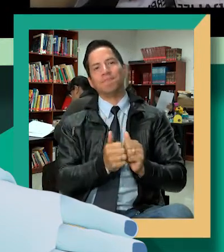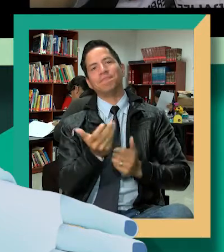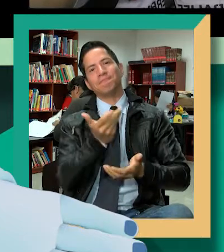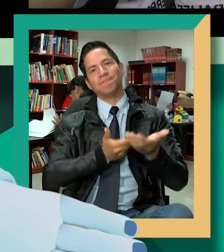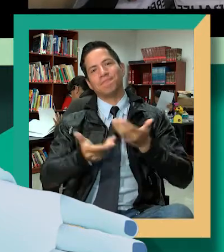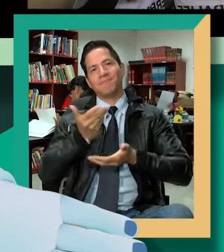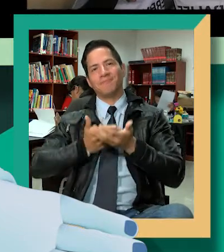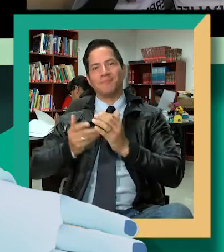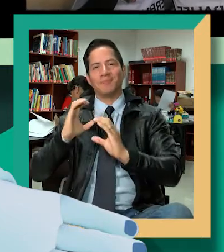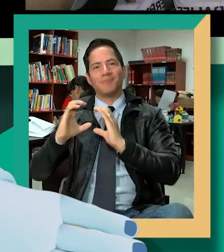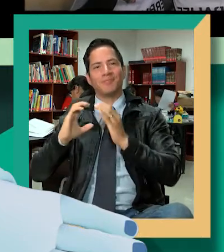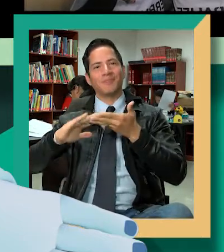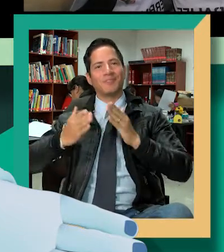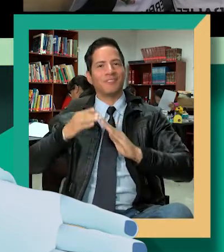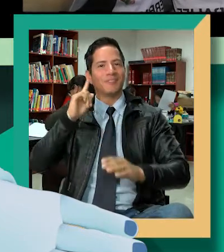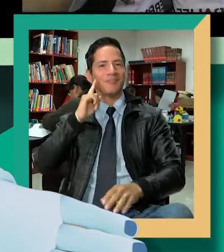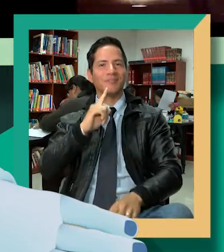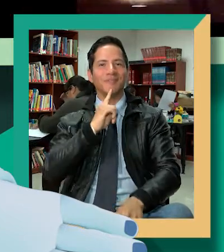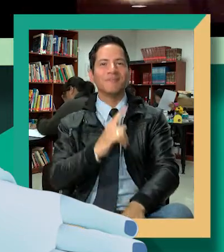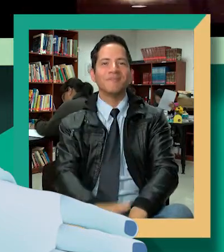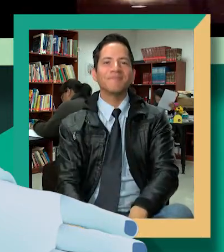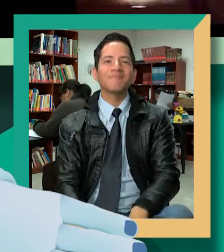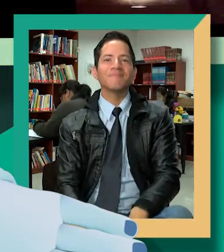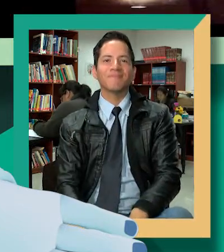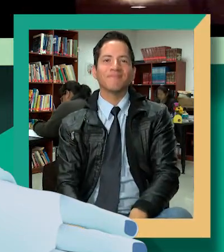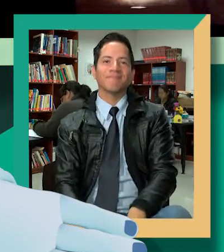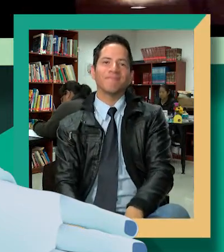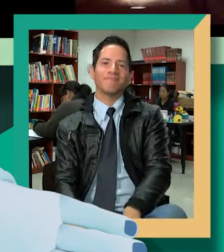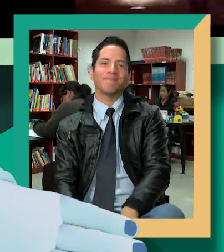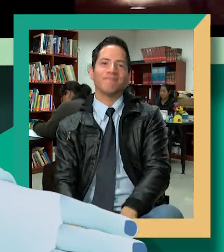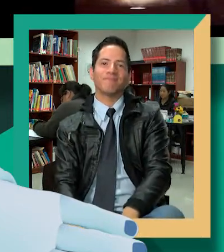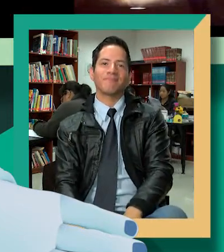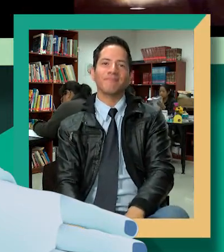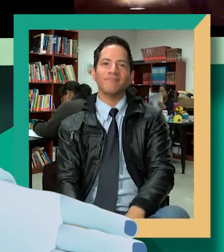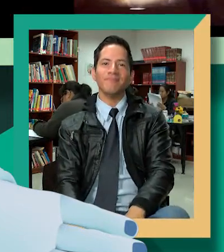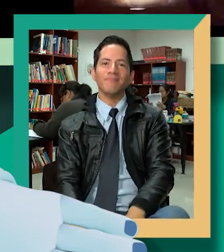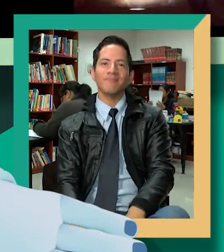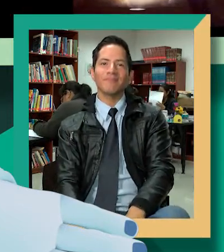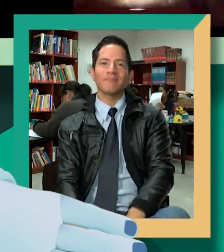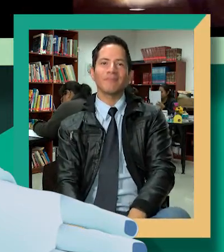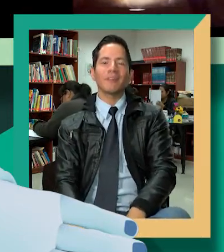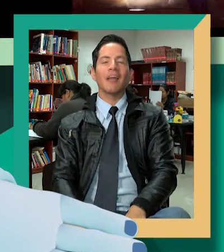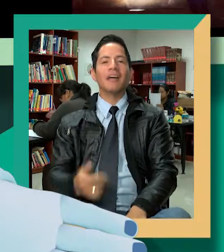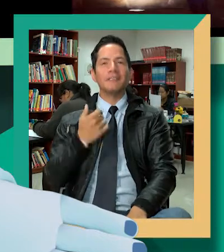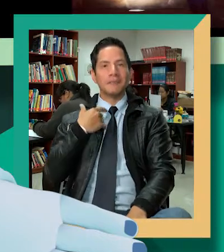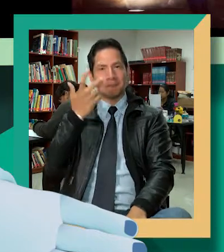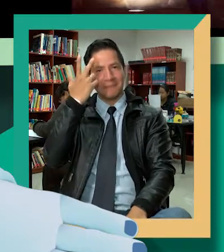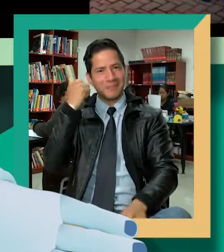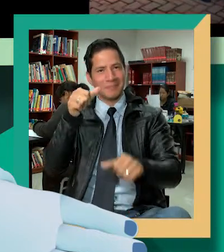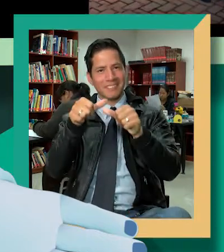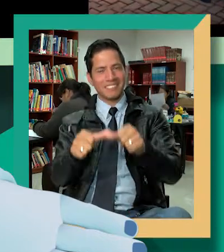Y bueno, pues he continuado aquí. Muchas gracias a mis amigos por compartir conmigo todo este tiempo.